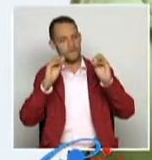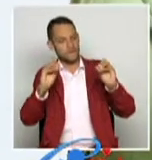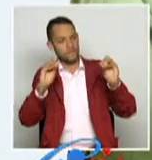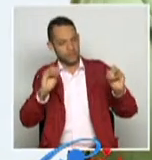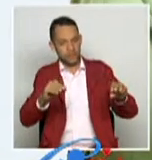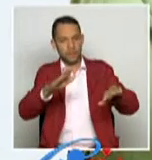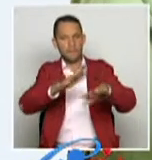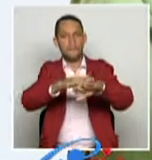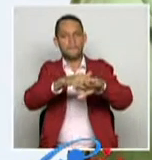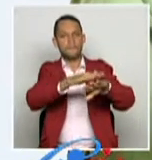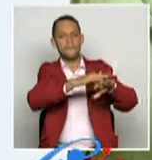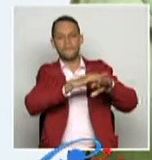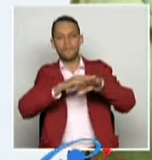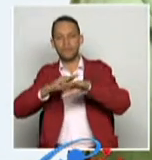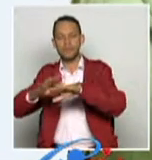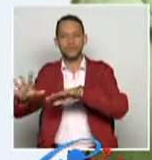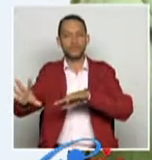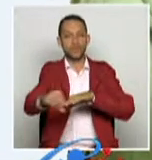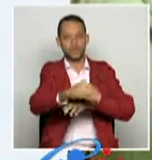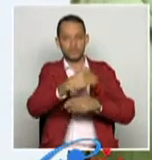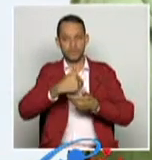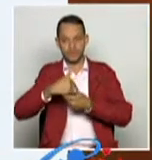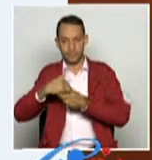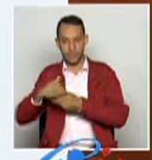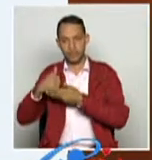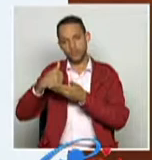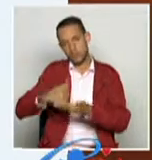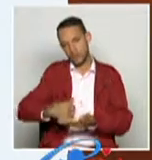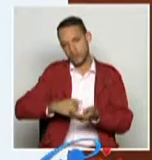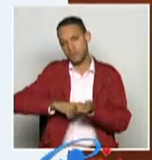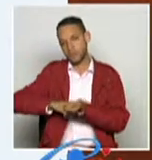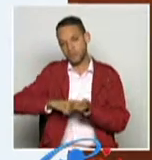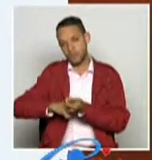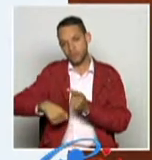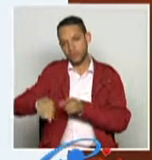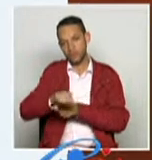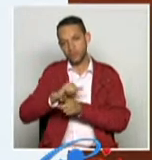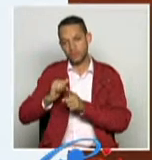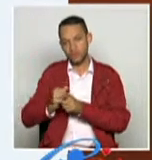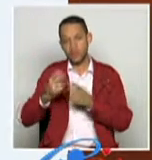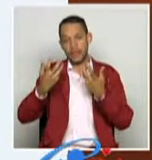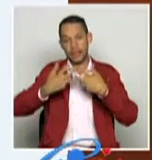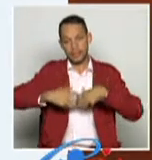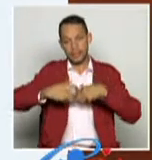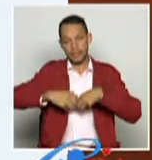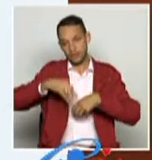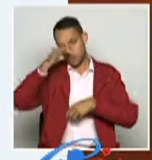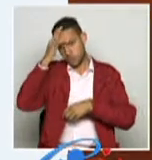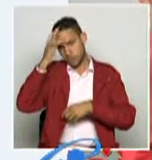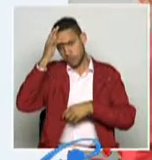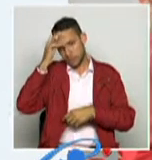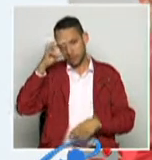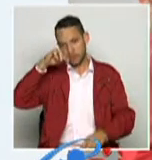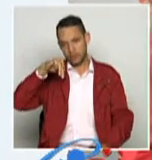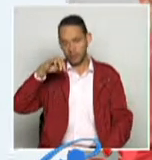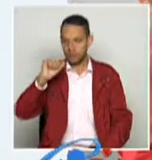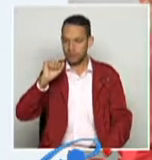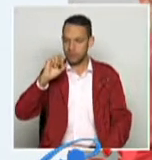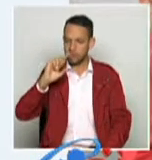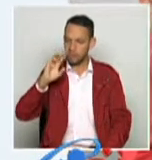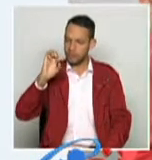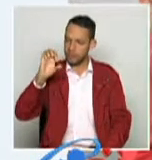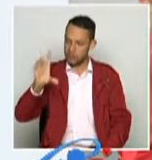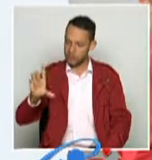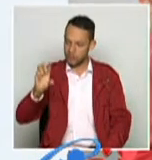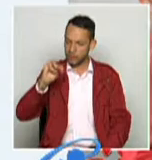de esta actividad. ¿Qué vamos a hacer aquí? Se va a hacer en la clínica San Marcel, donde está la sede de servicios de cardiología de